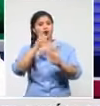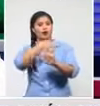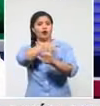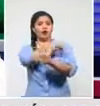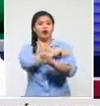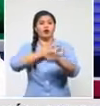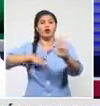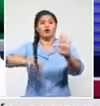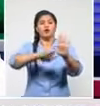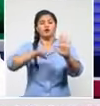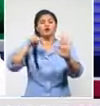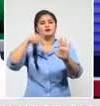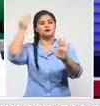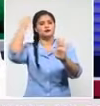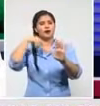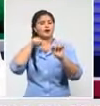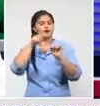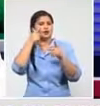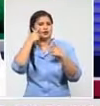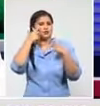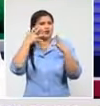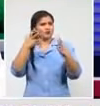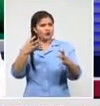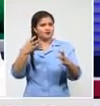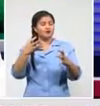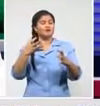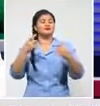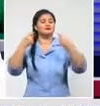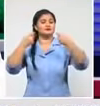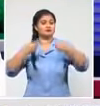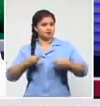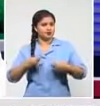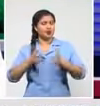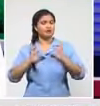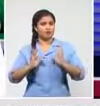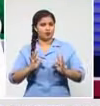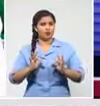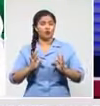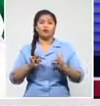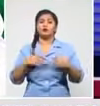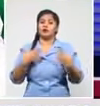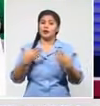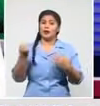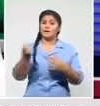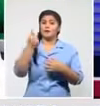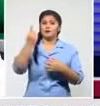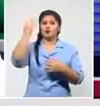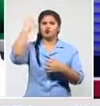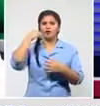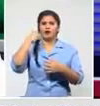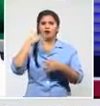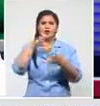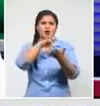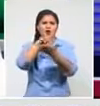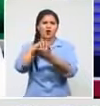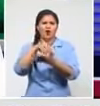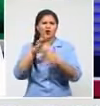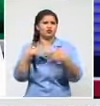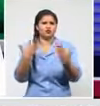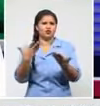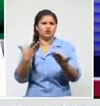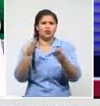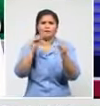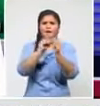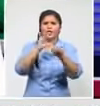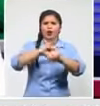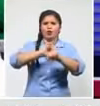esto para poder estudiar, primero ver dónde se infectó y segundo estudiar y hacer acciones de control en todos